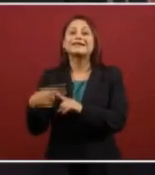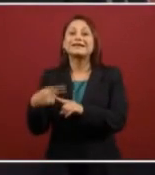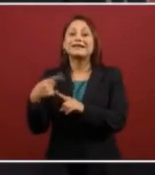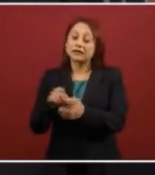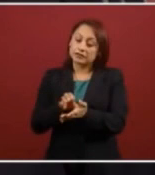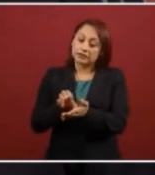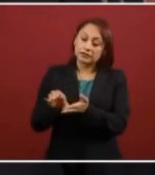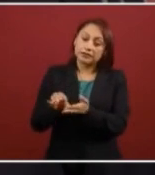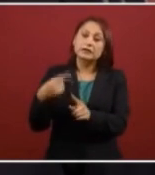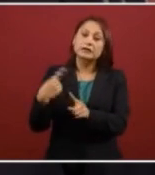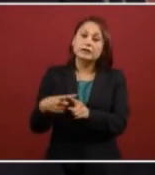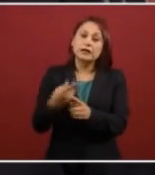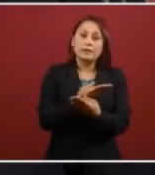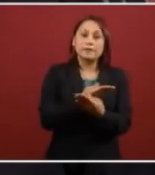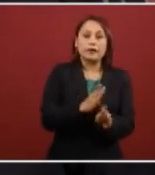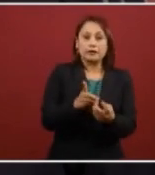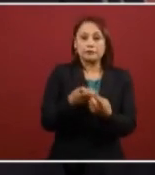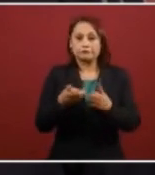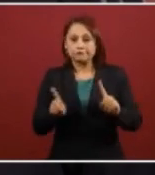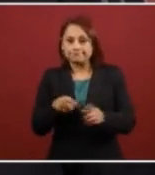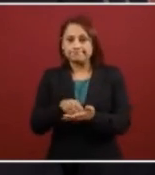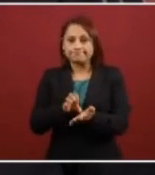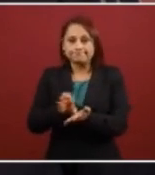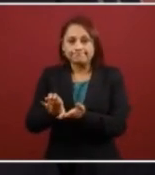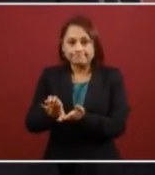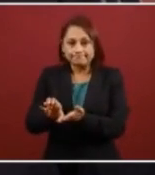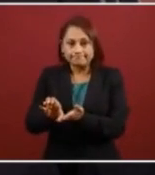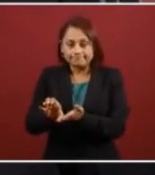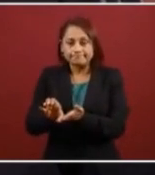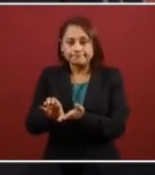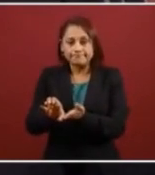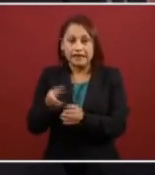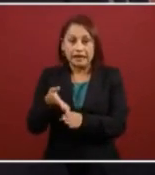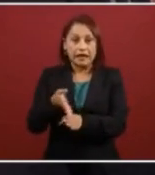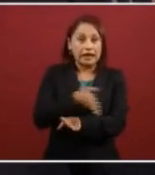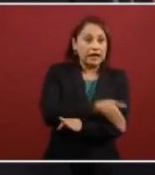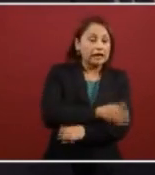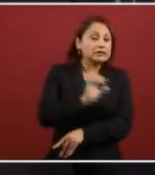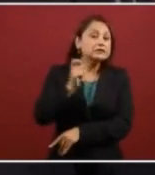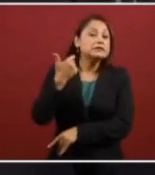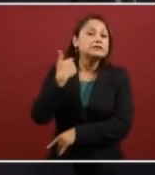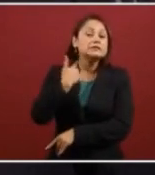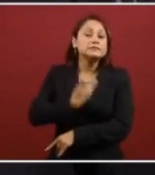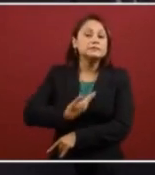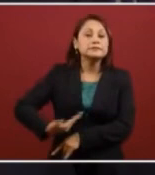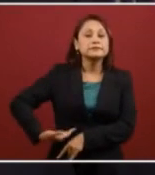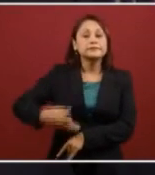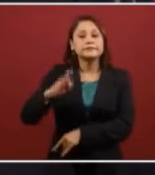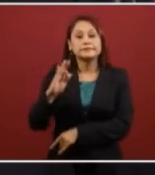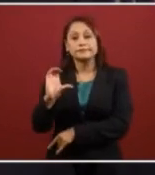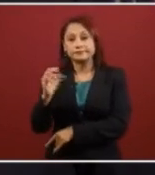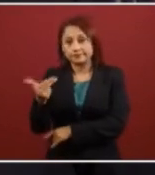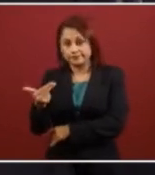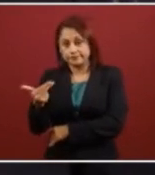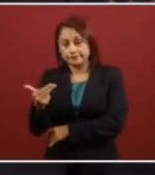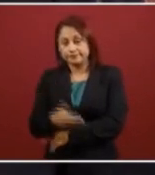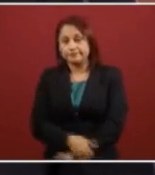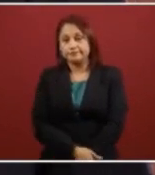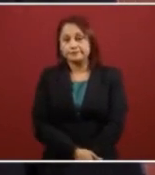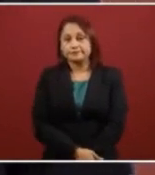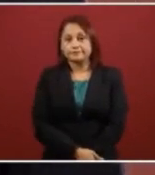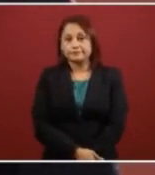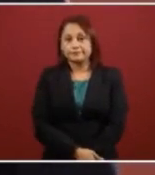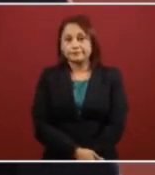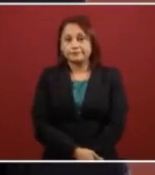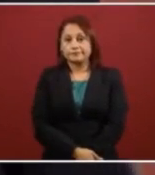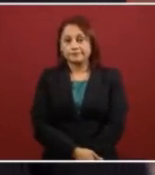bank, the development bank, en el gobierno de Calderón. In the government of Calderón. Bueno,